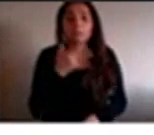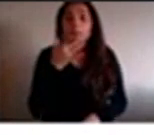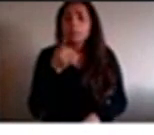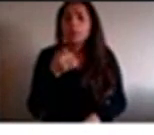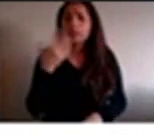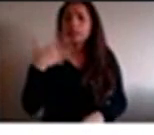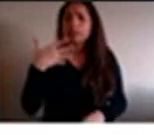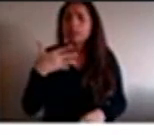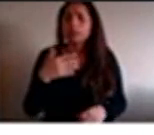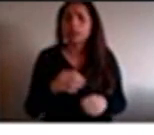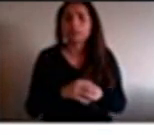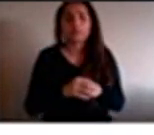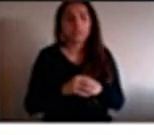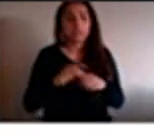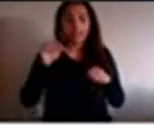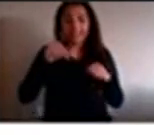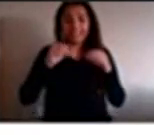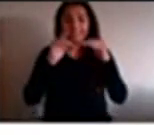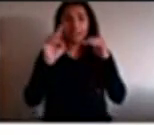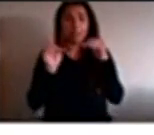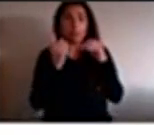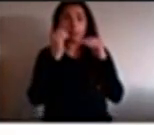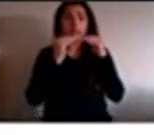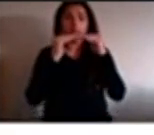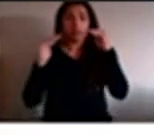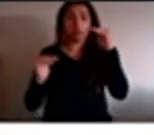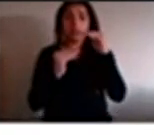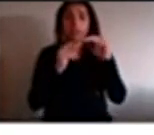primera subsecretaría que elabora un protocolo